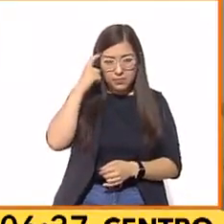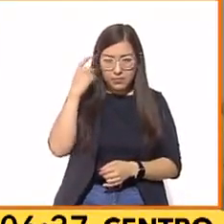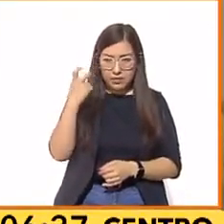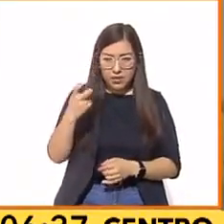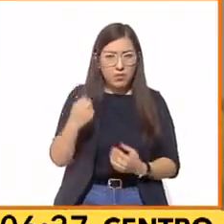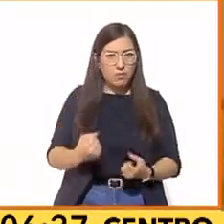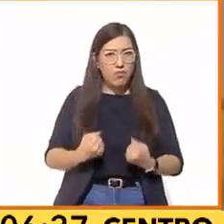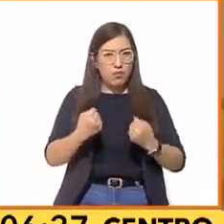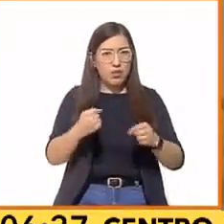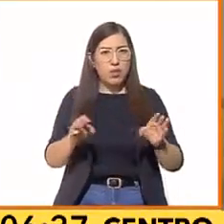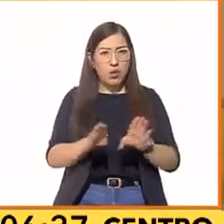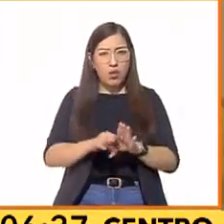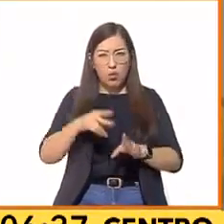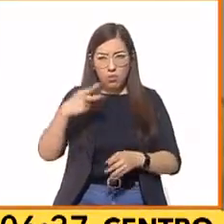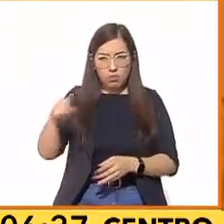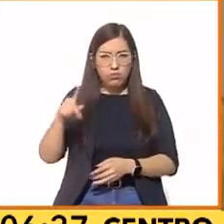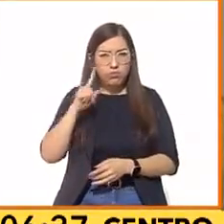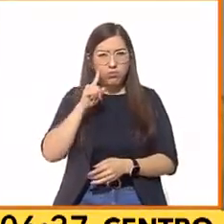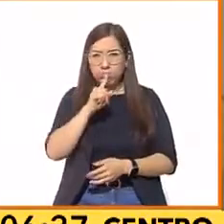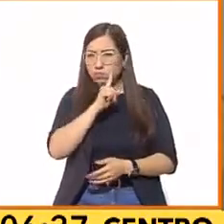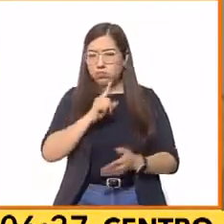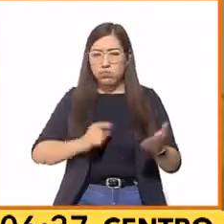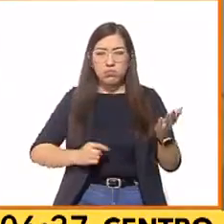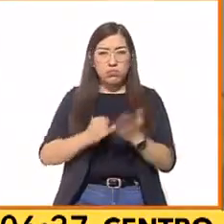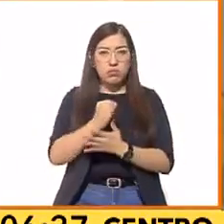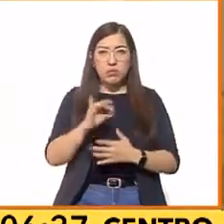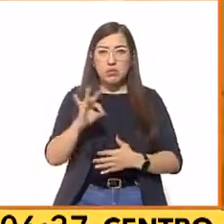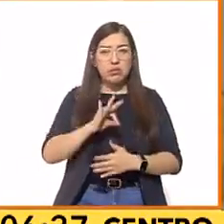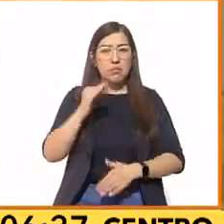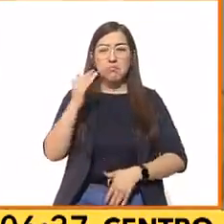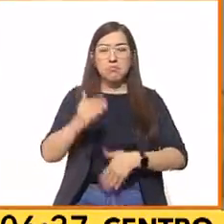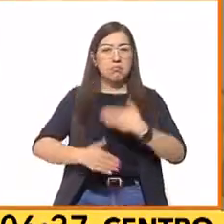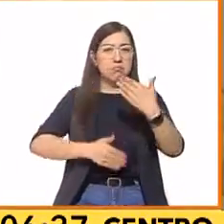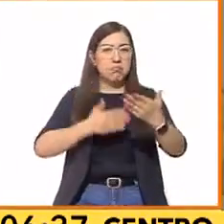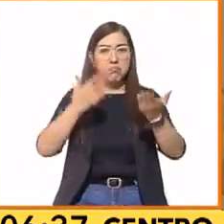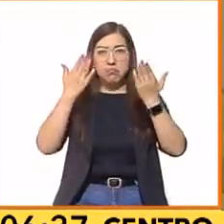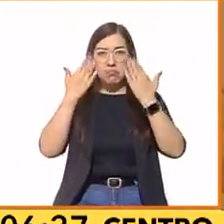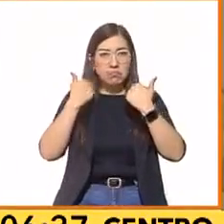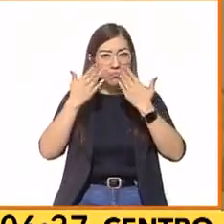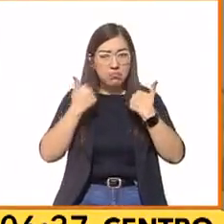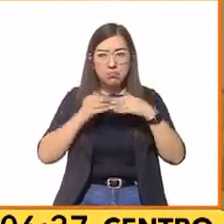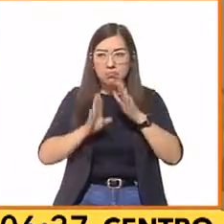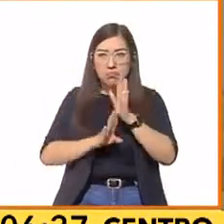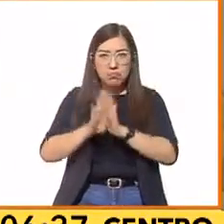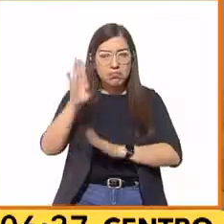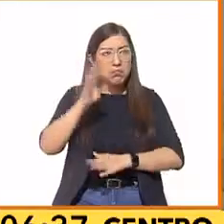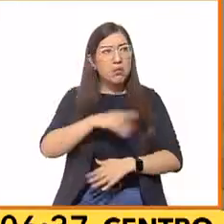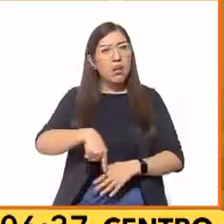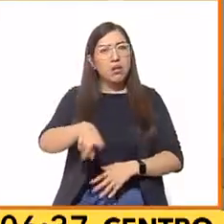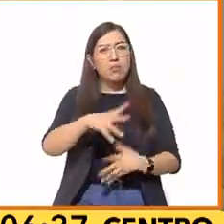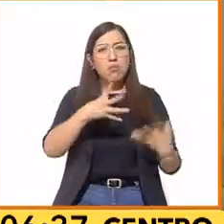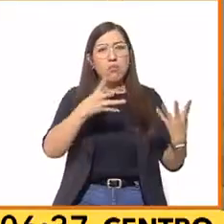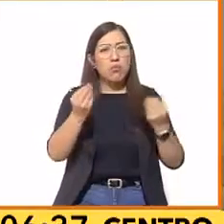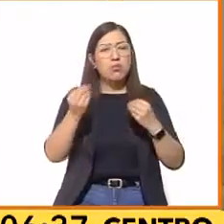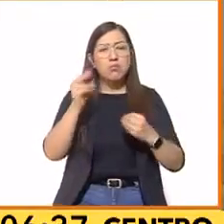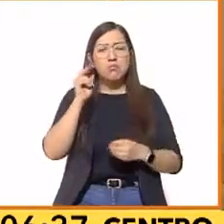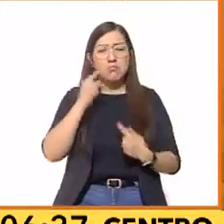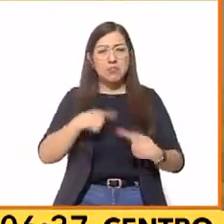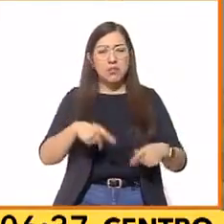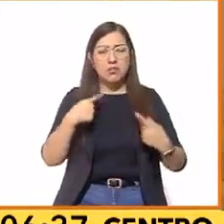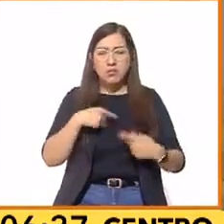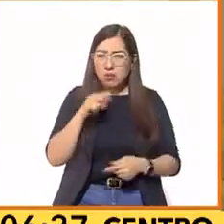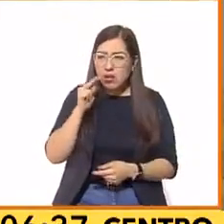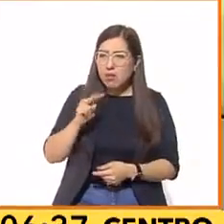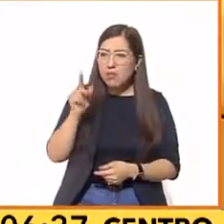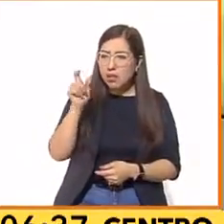con esa convicción, pues no hubiera podido salir adelante, porque además la gente lo veía como ejemplo. Y no sí, tenía que ser un gran